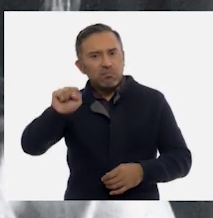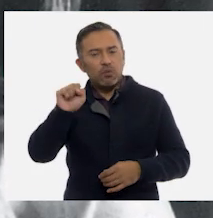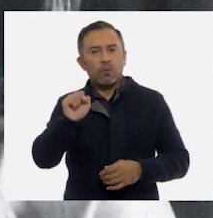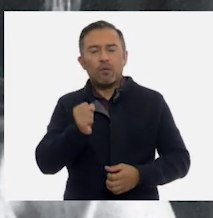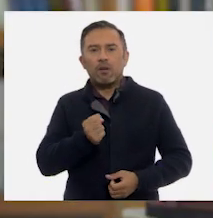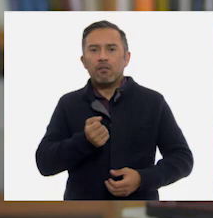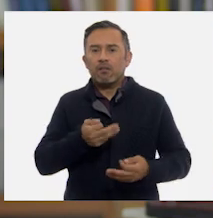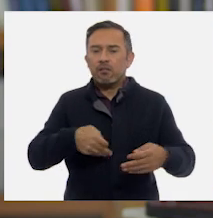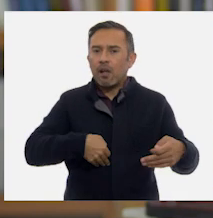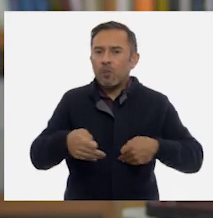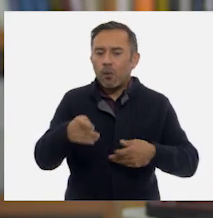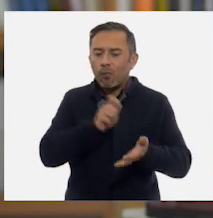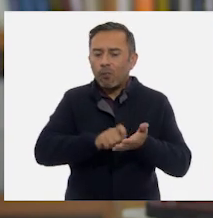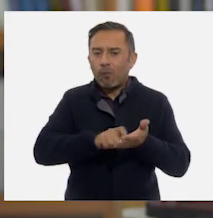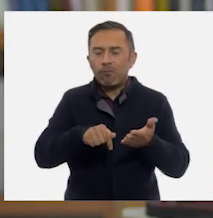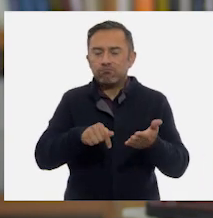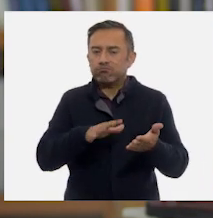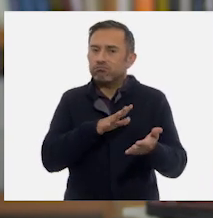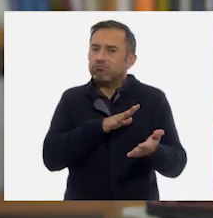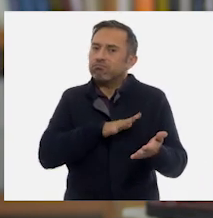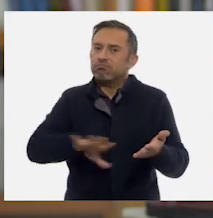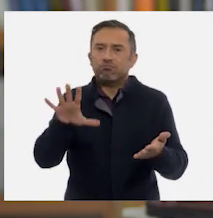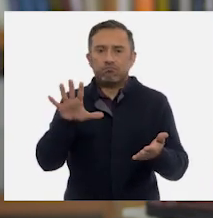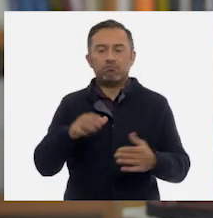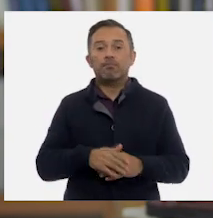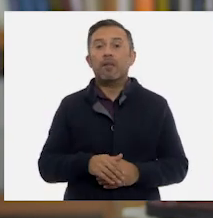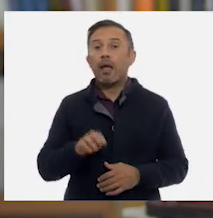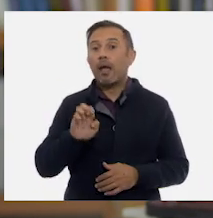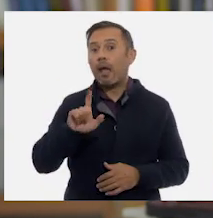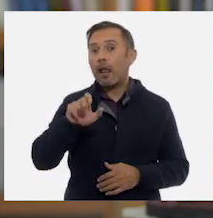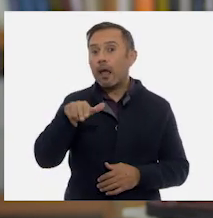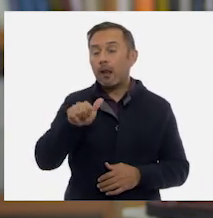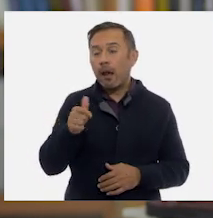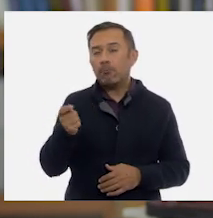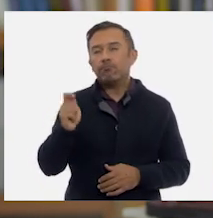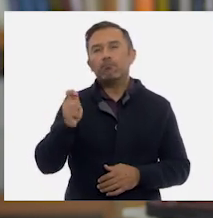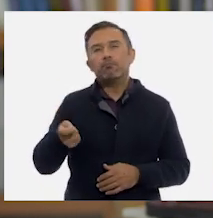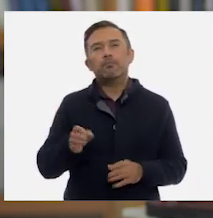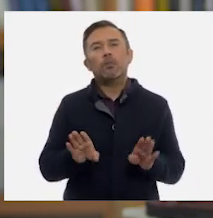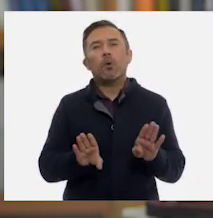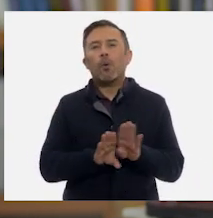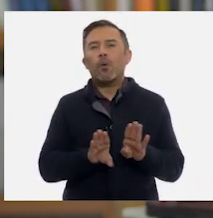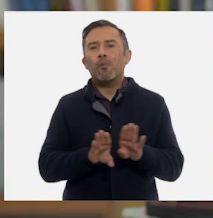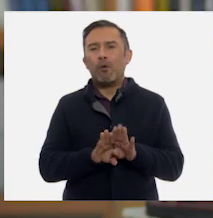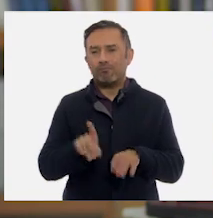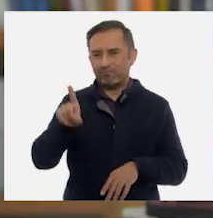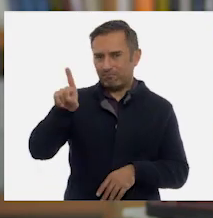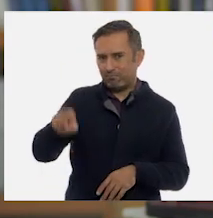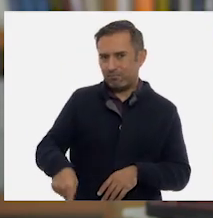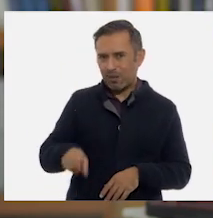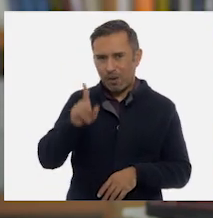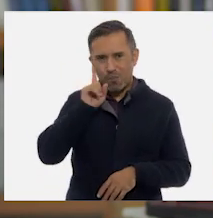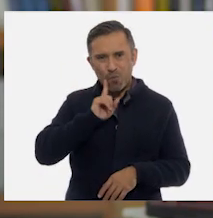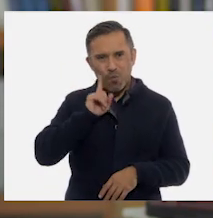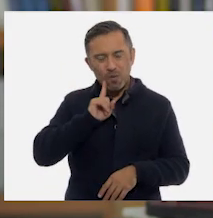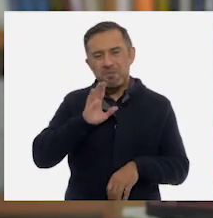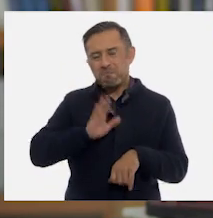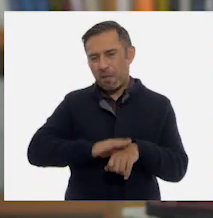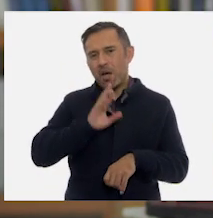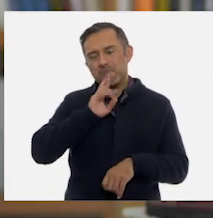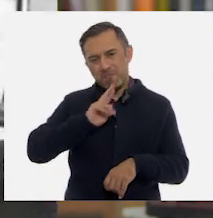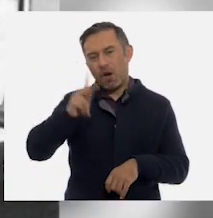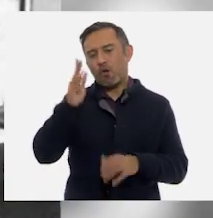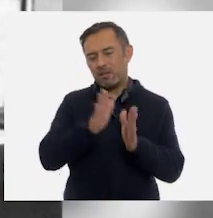excepcional. Elena es prácticamente, como mujer, la mejor dramaturga